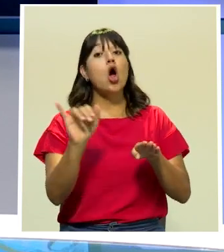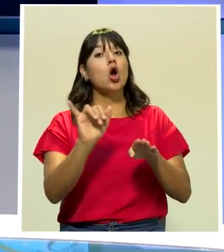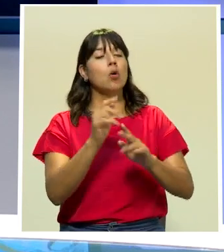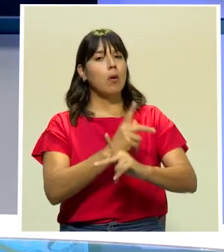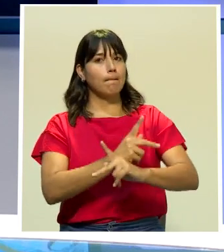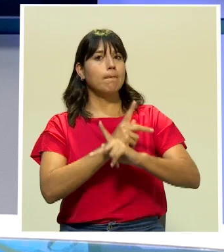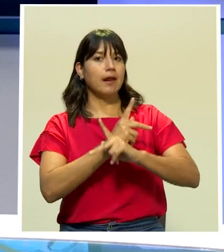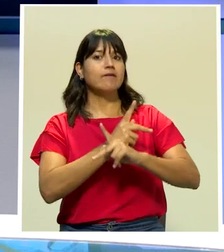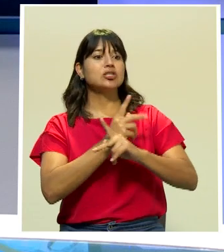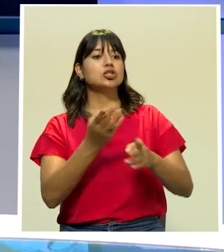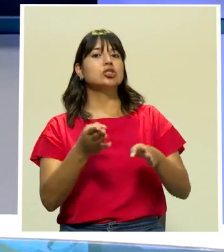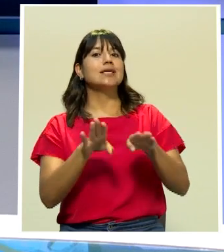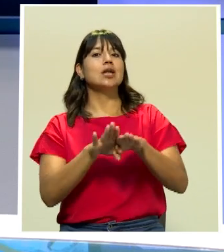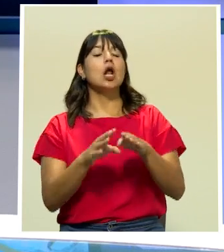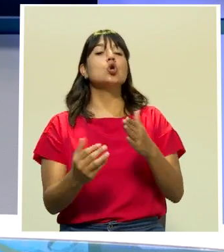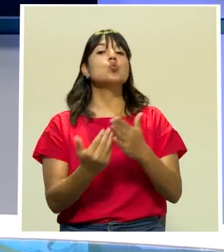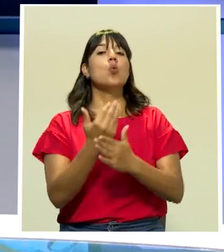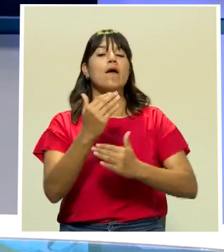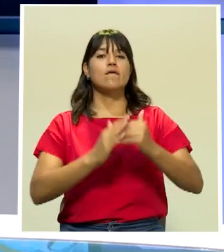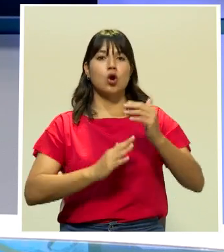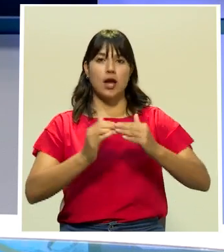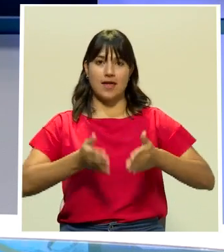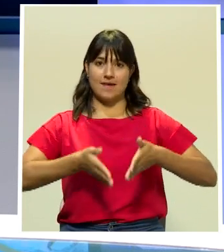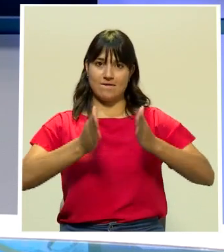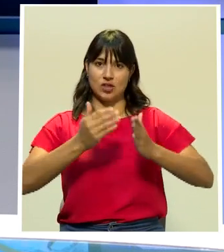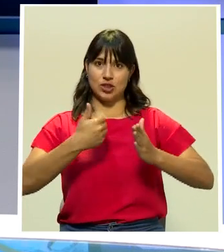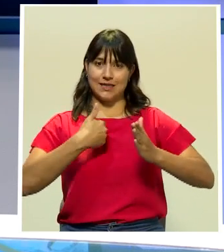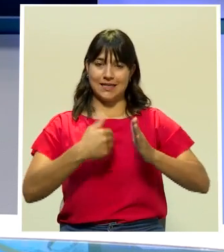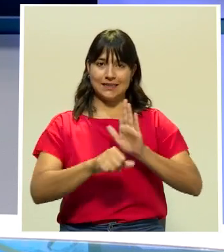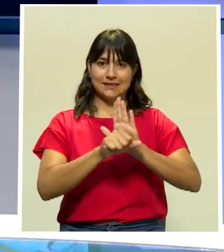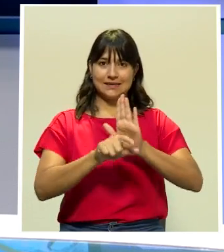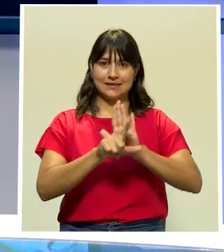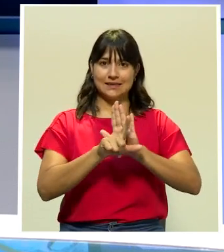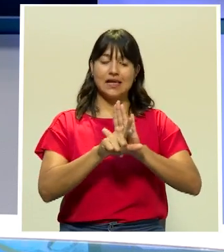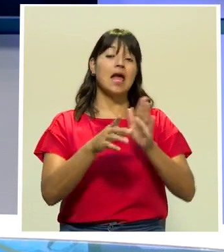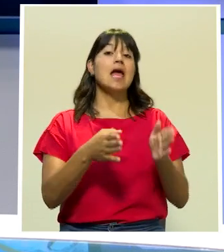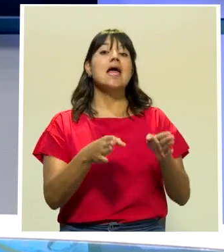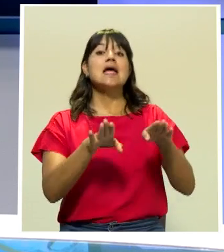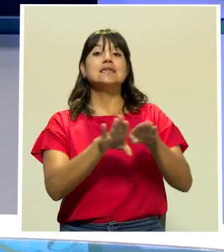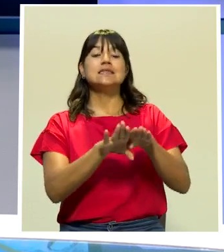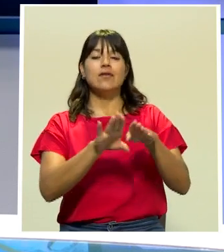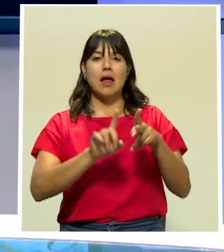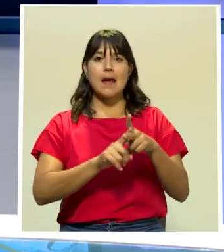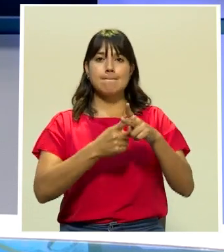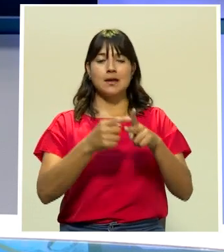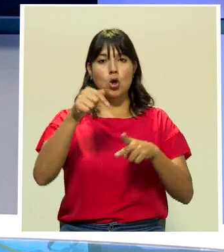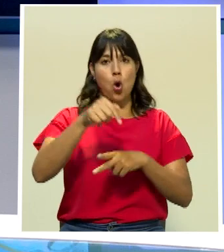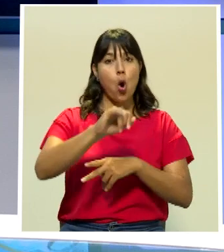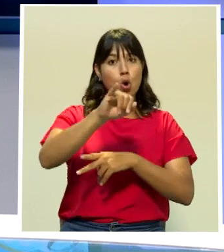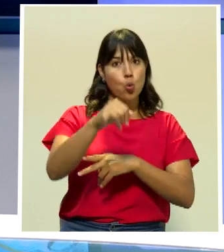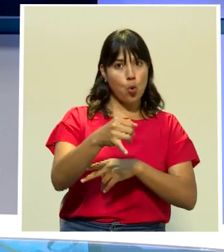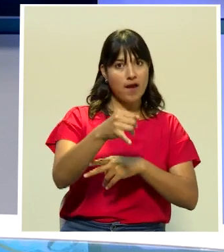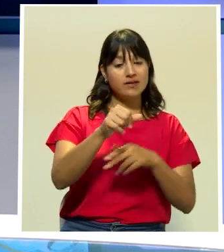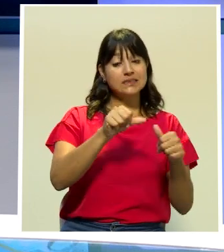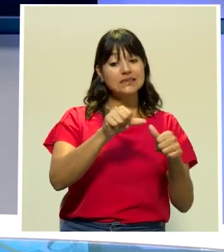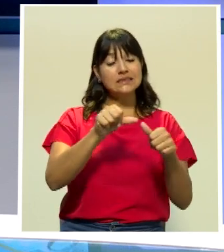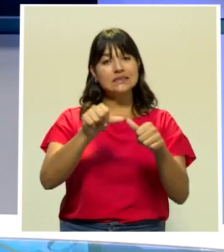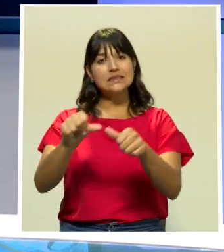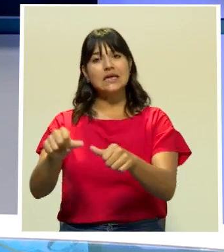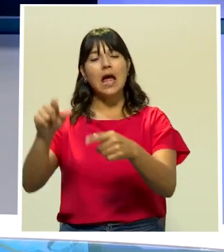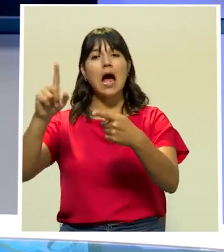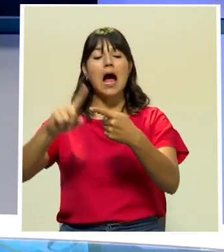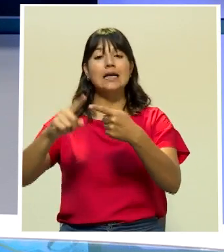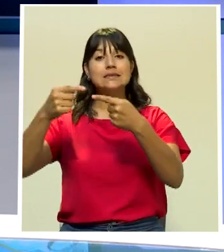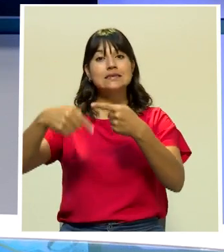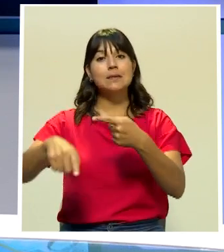preventiva el nuevo edificio legislativo. El cierre preventivo comenzó hoy jueves y se extenderá hasta